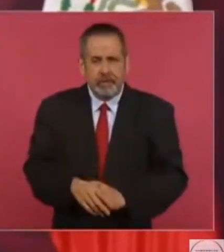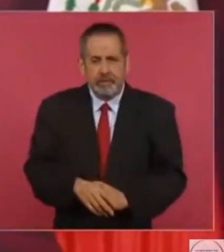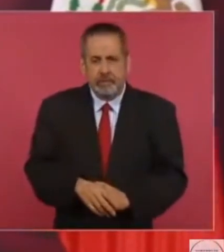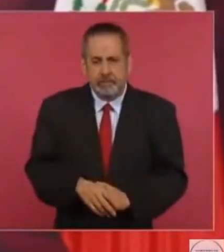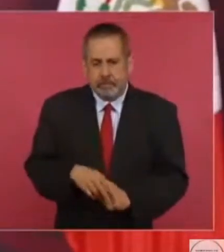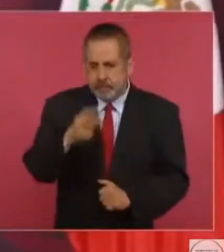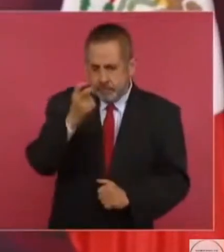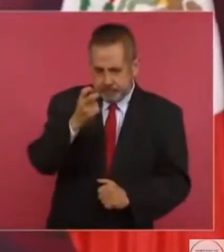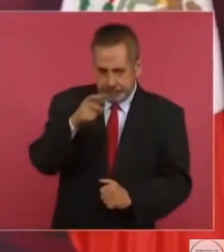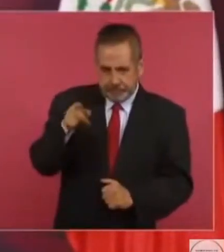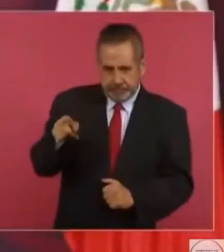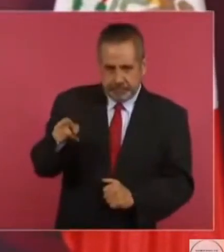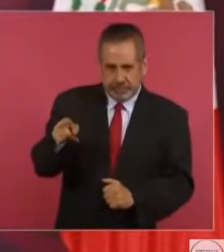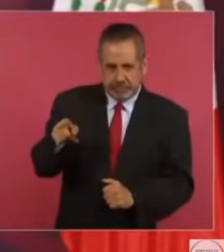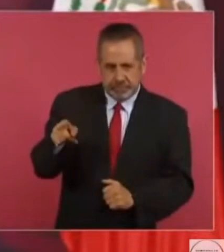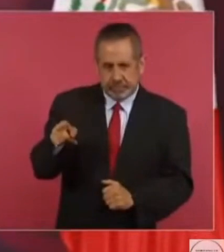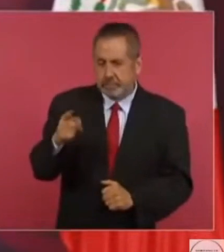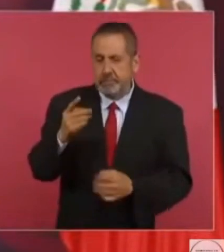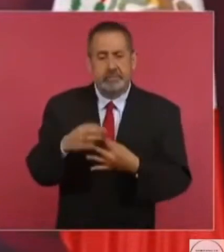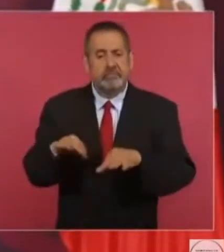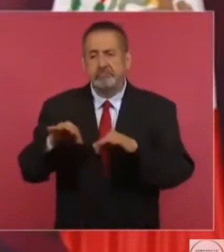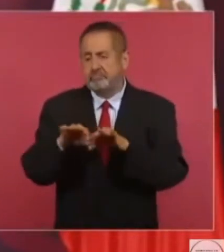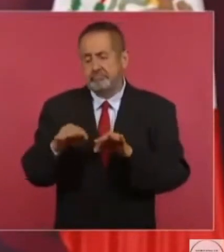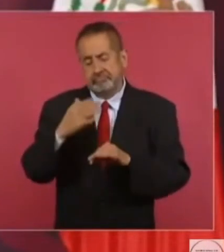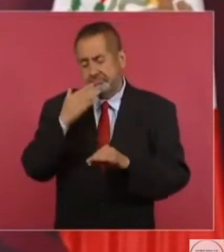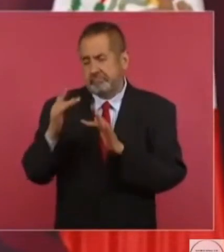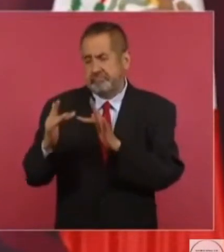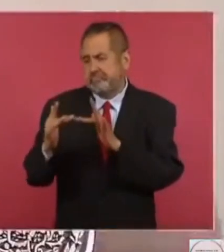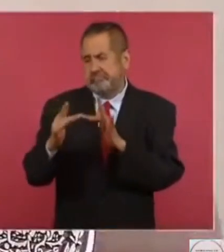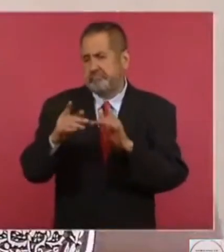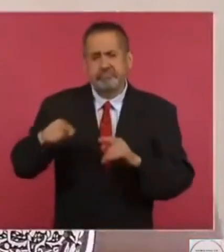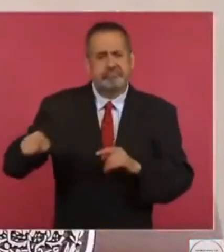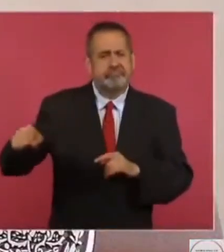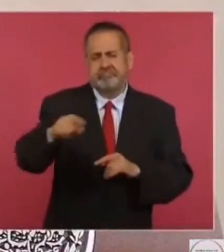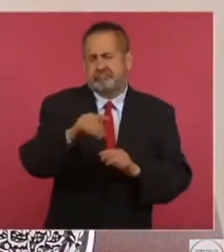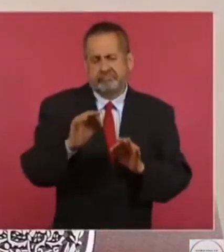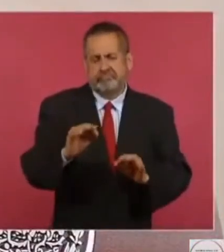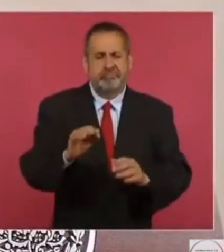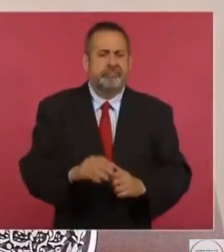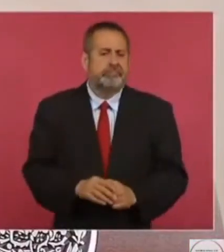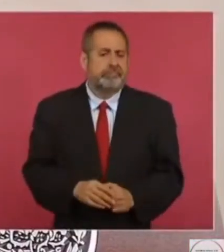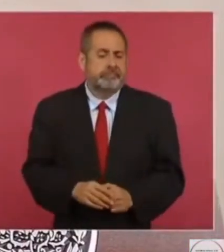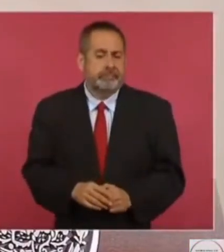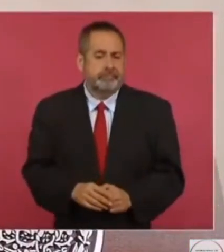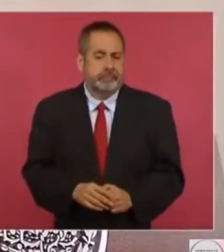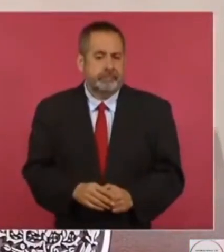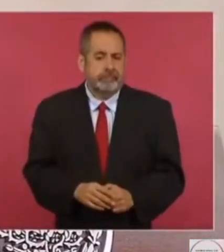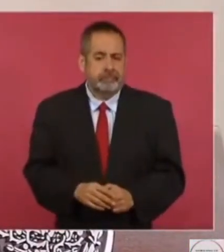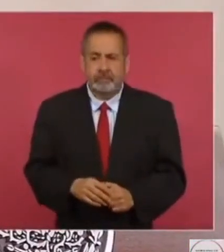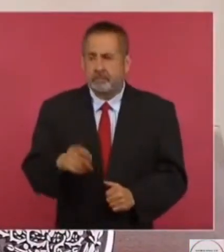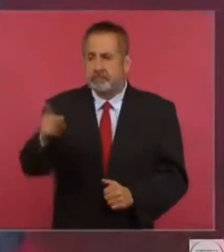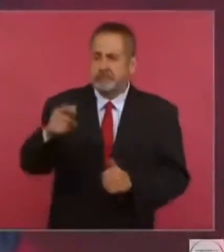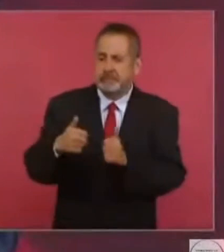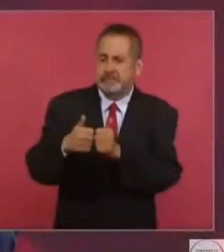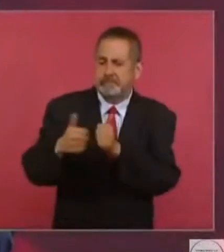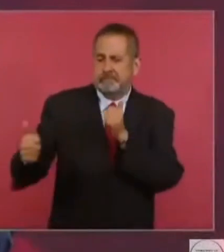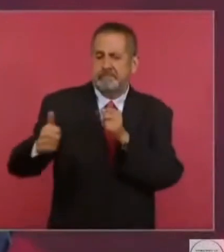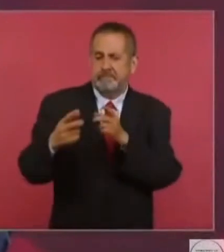y eso es lo más importante. No hay un divorcio